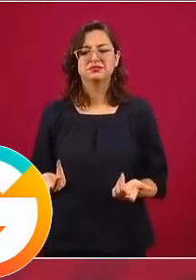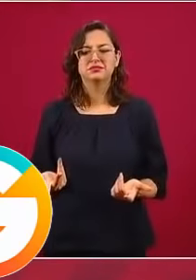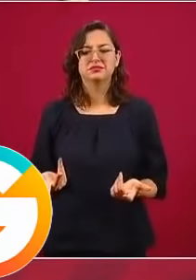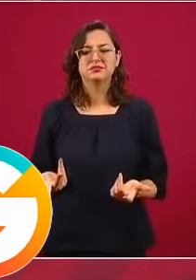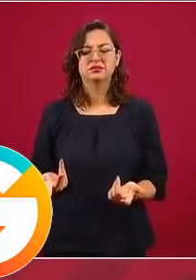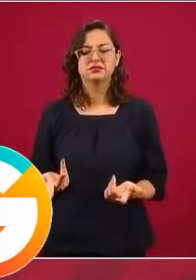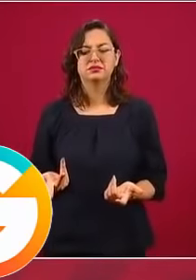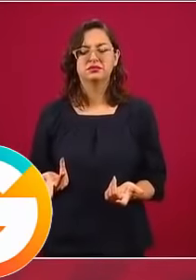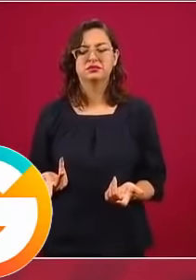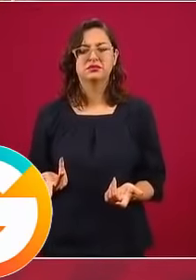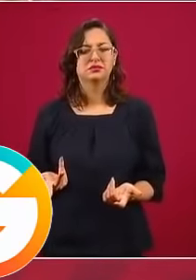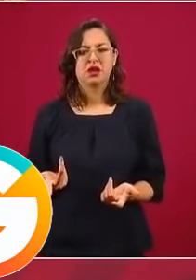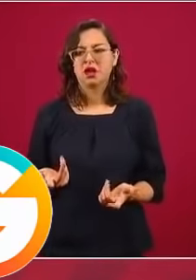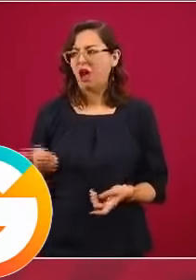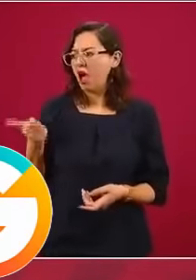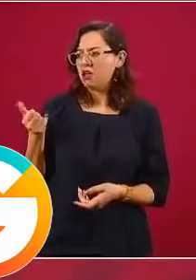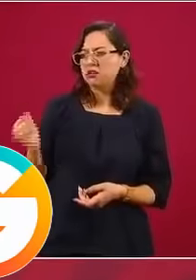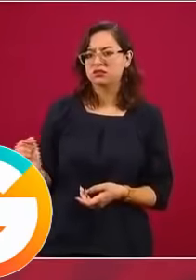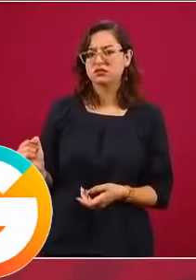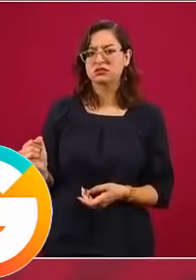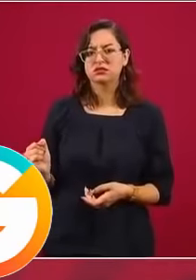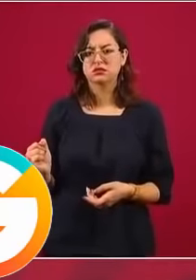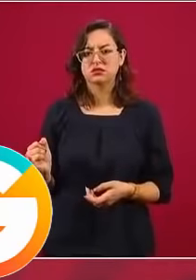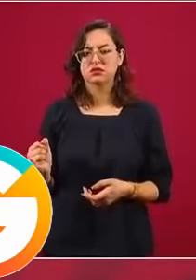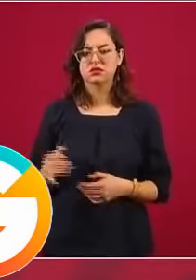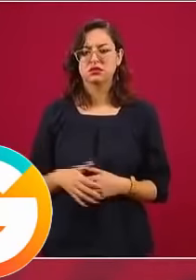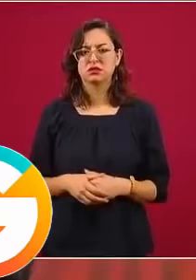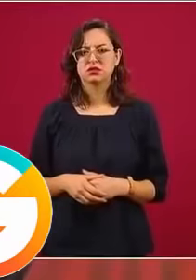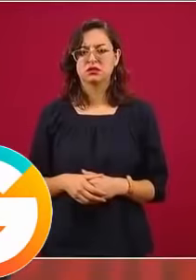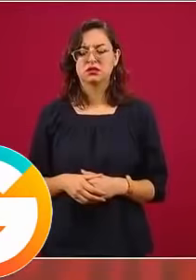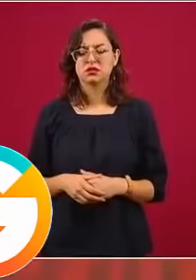Era como algo